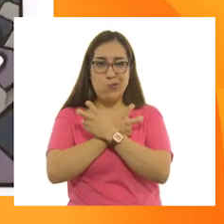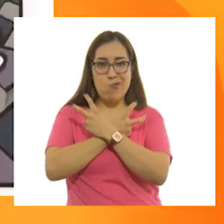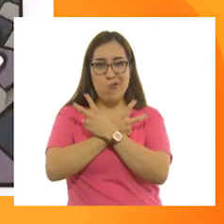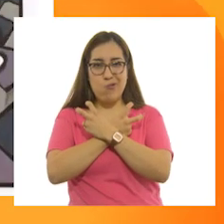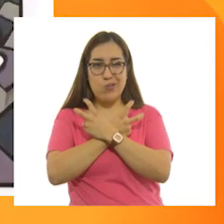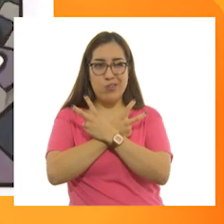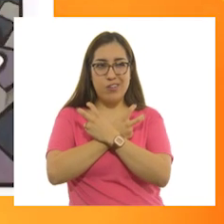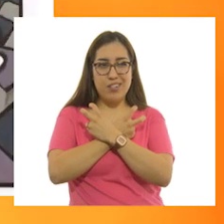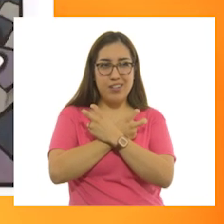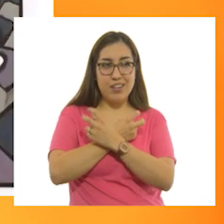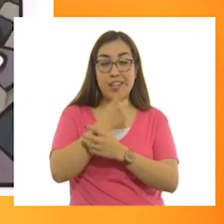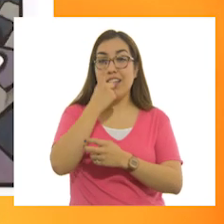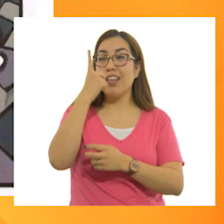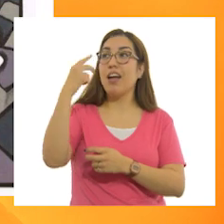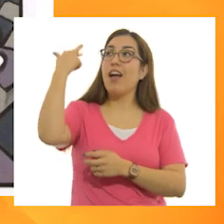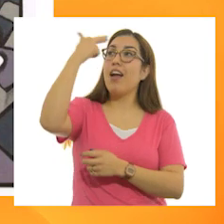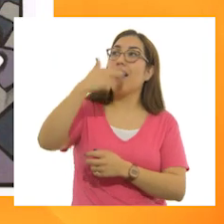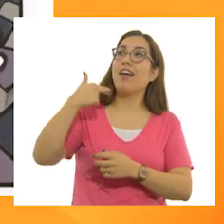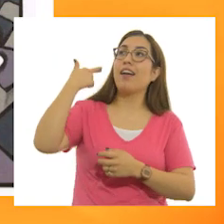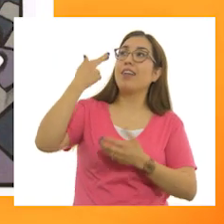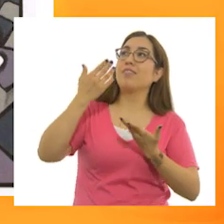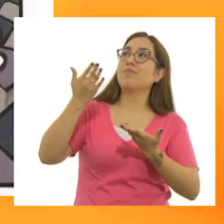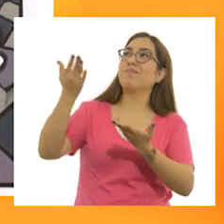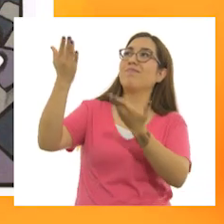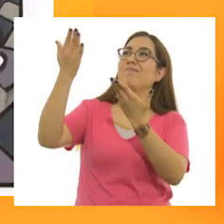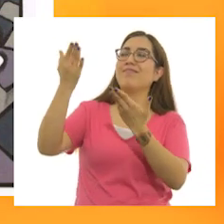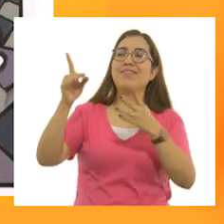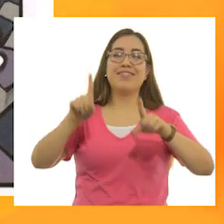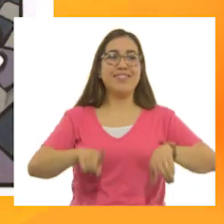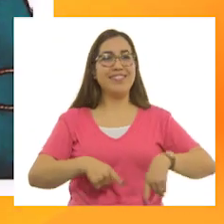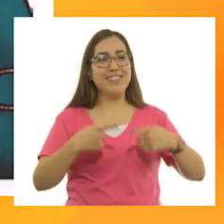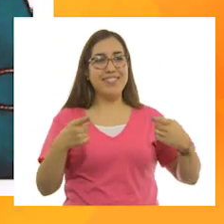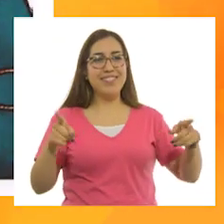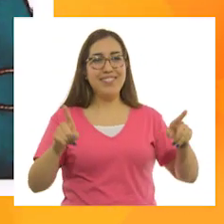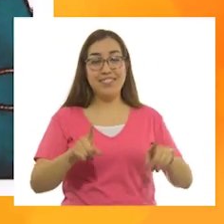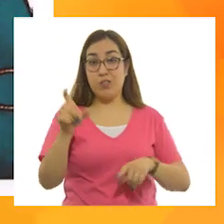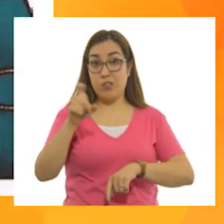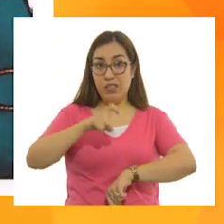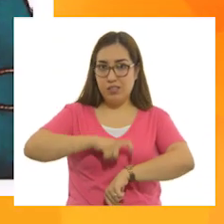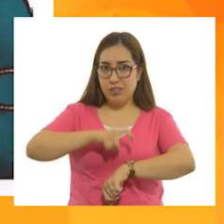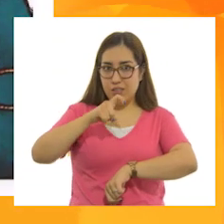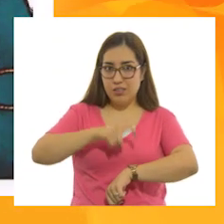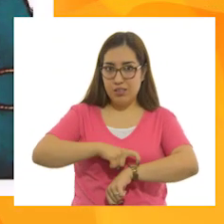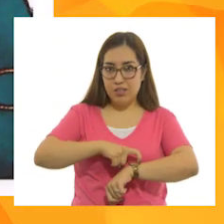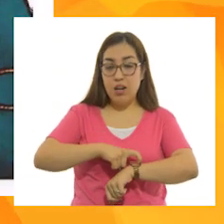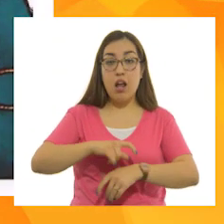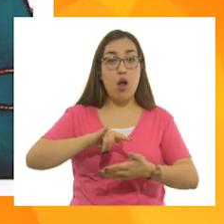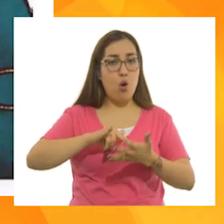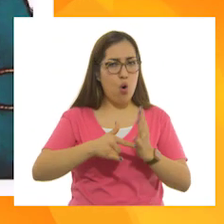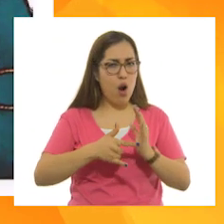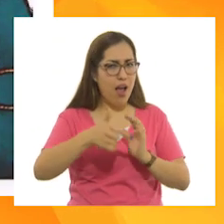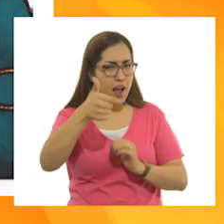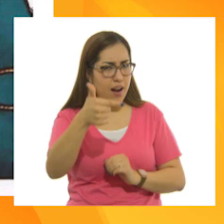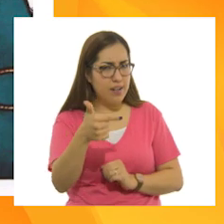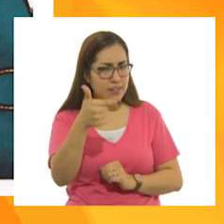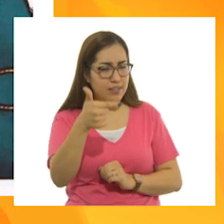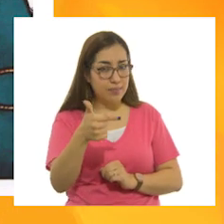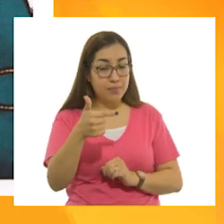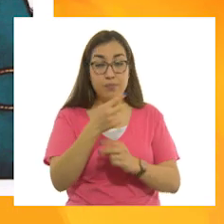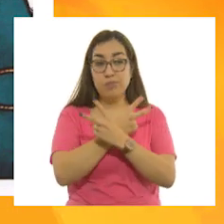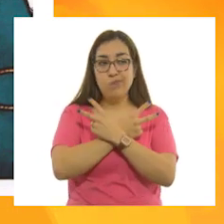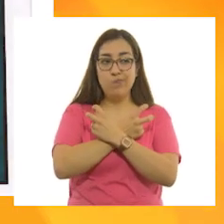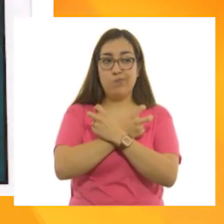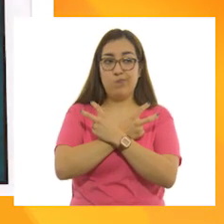nombran al reich tumba la cachimba la cachumbambé cuando el reloj marca las siete los